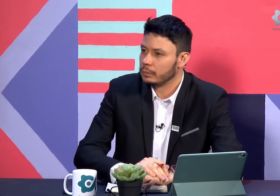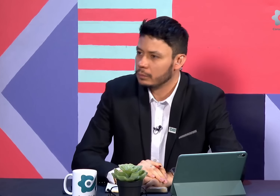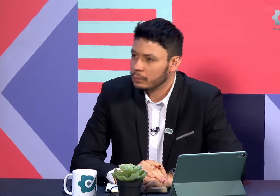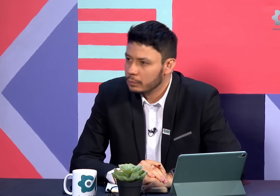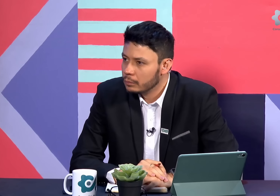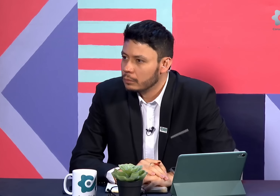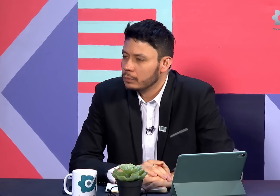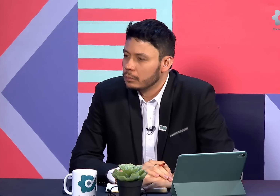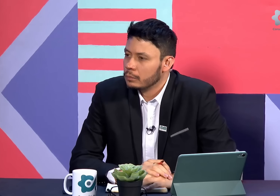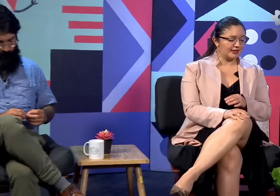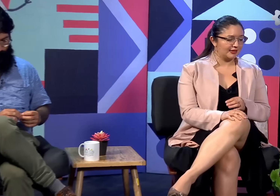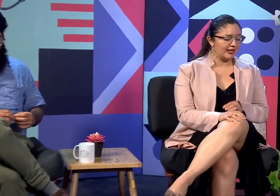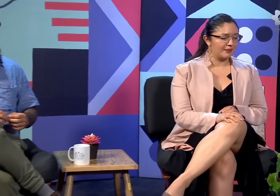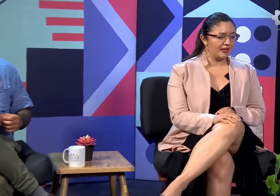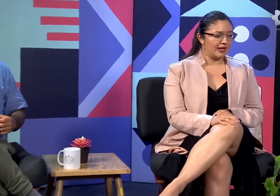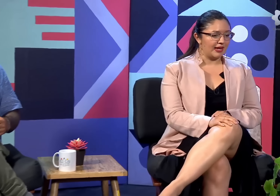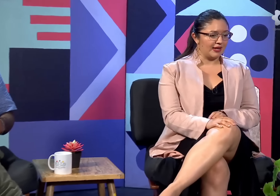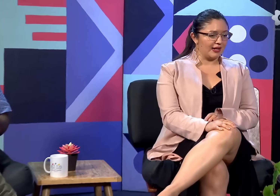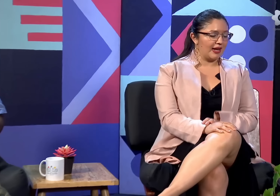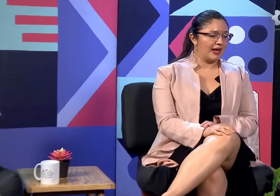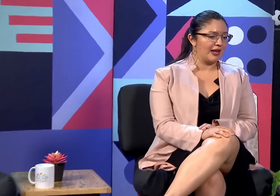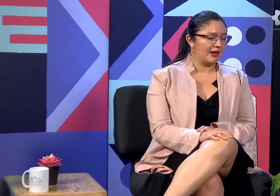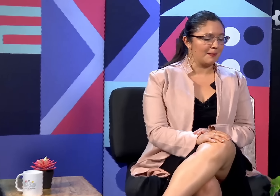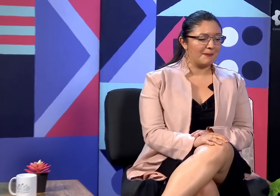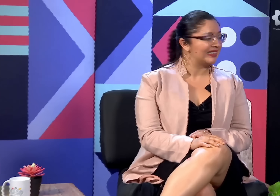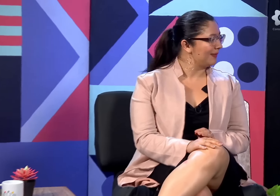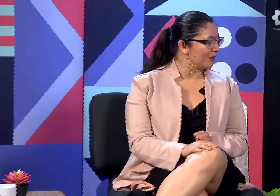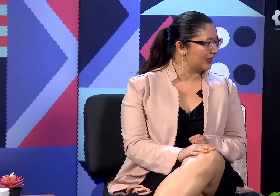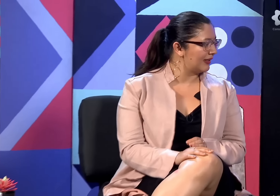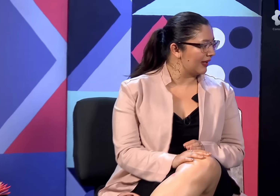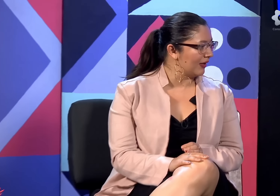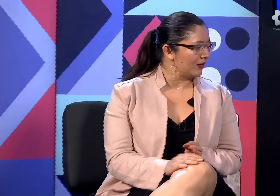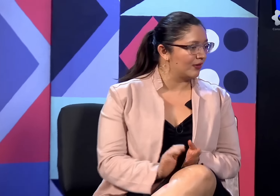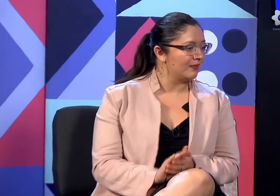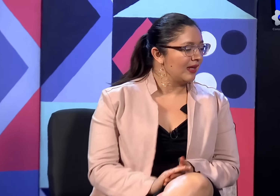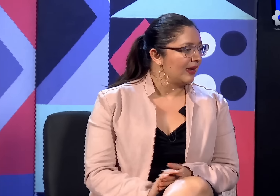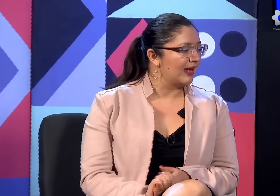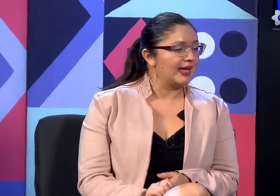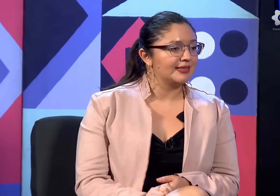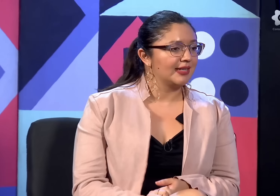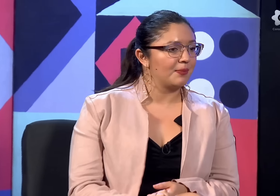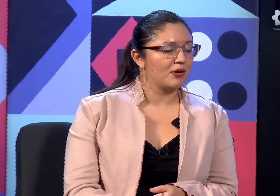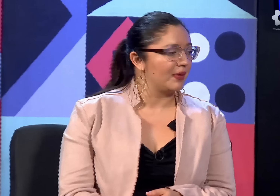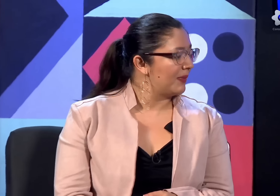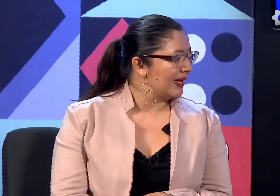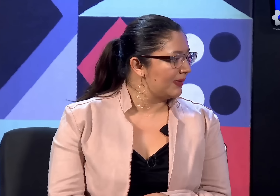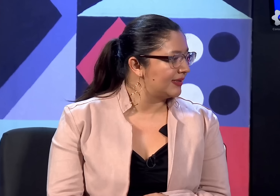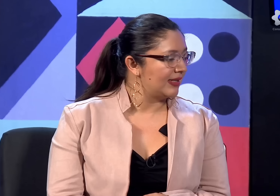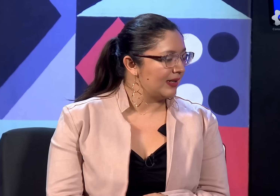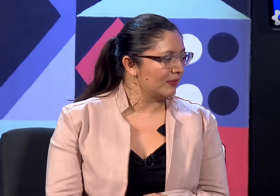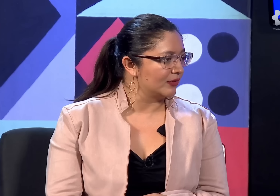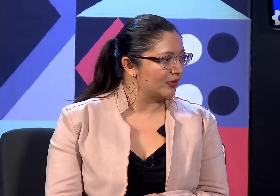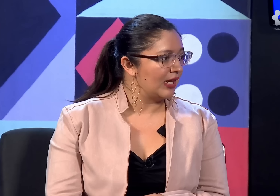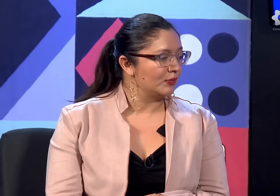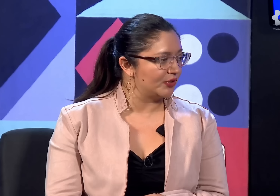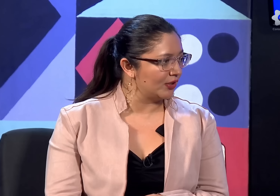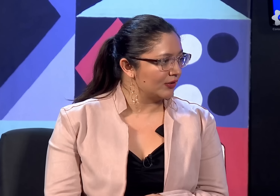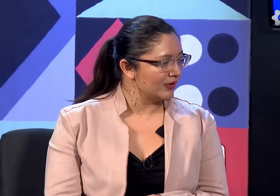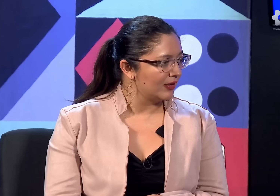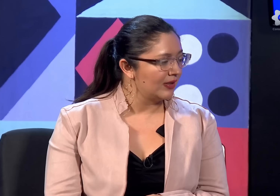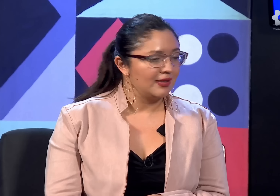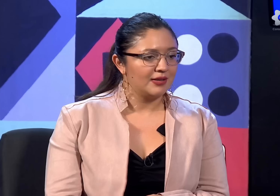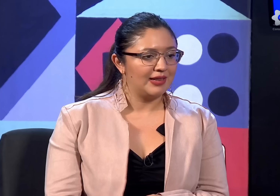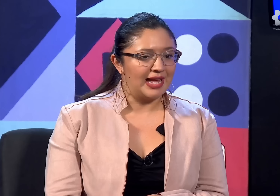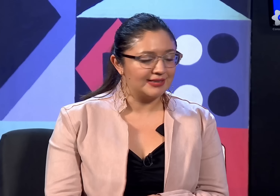muchos, pero a mí me gustaría centrarme en el más importante, creo yo, que es que por primera vez tenemos la